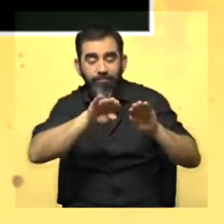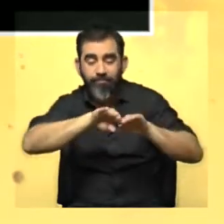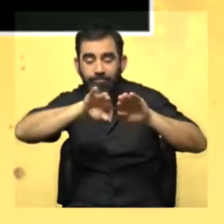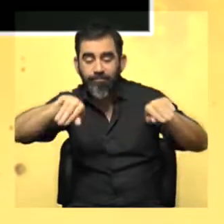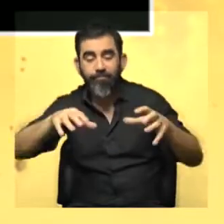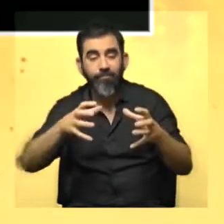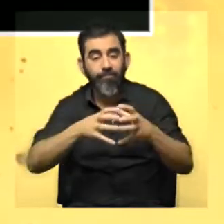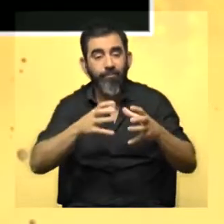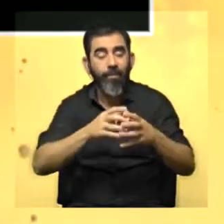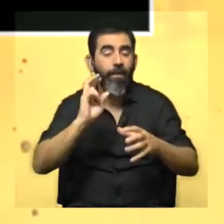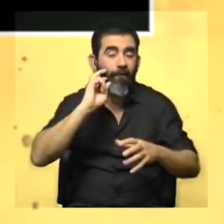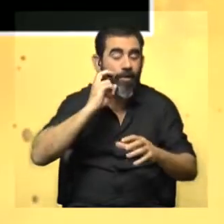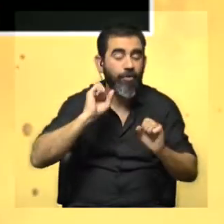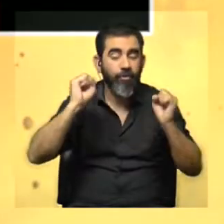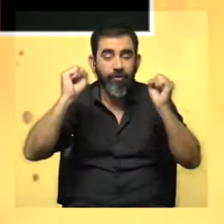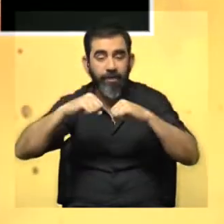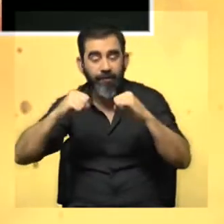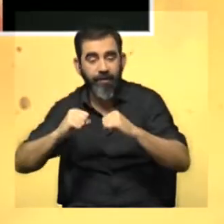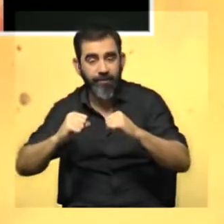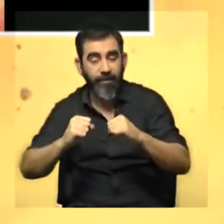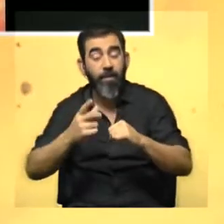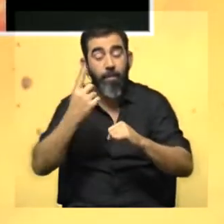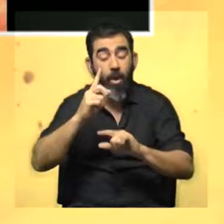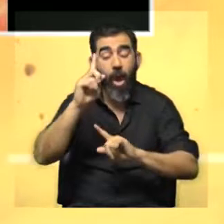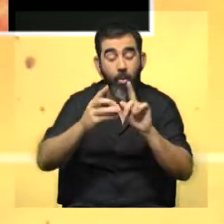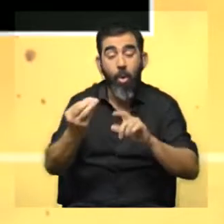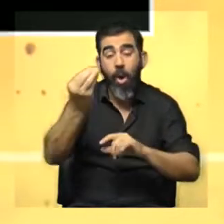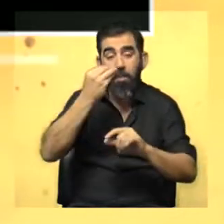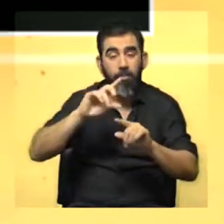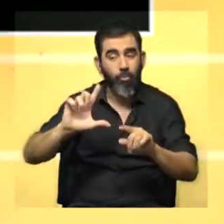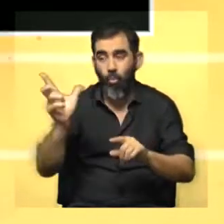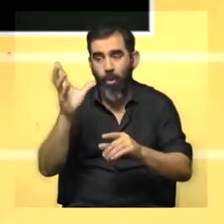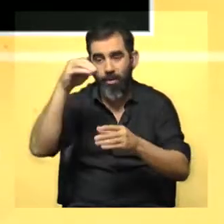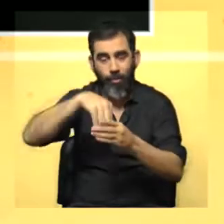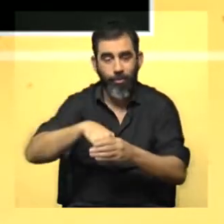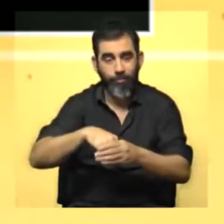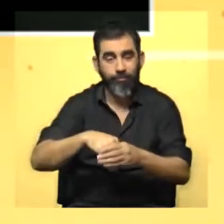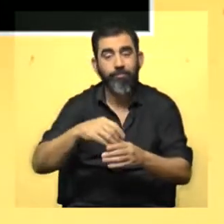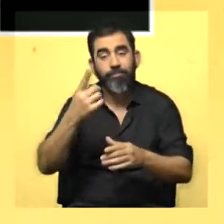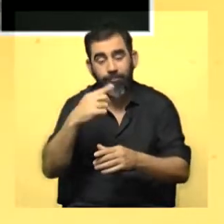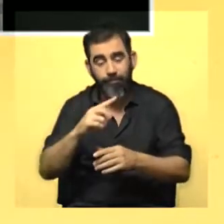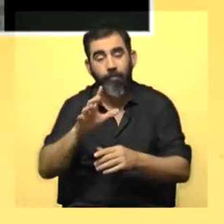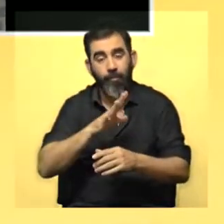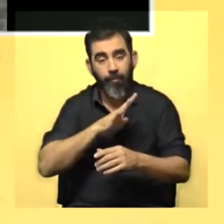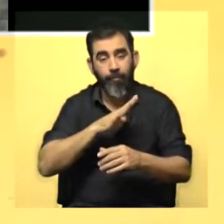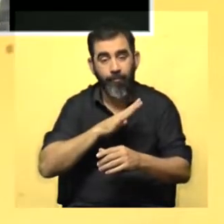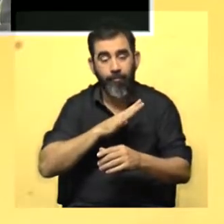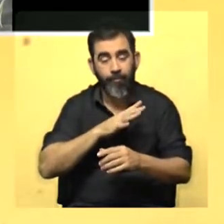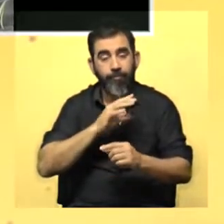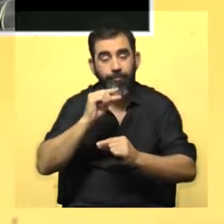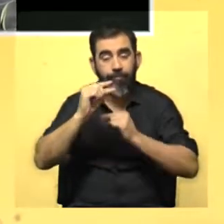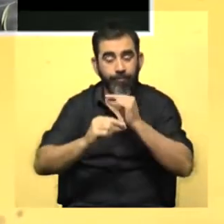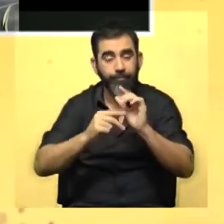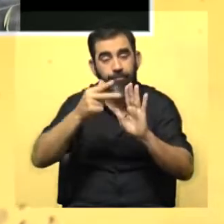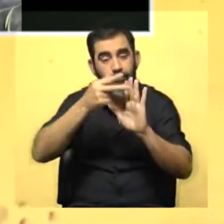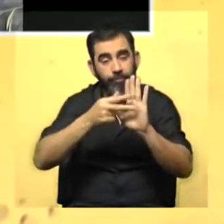en vinos o cervezas y muchos alimentos están por fuera. Entonces siempre hay como que ir como un poco, la